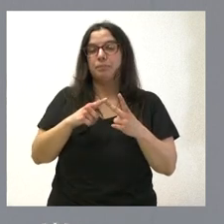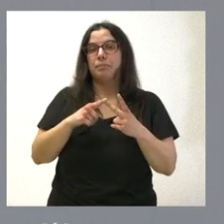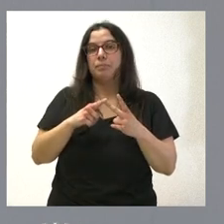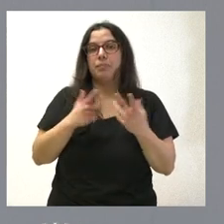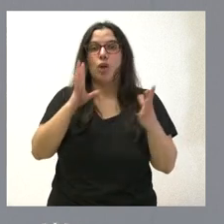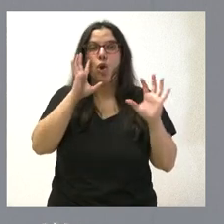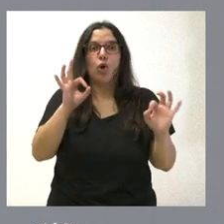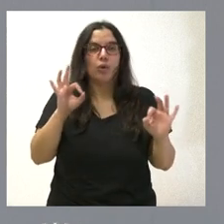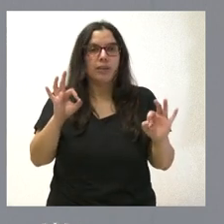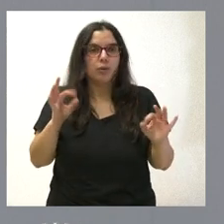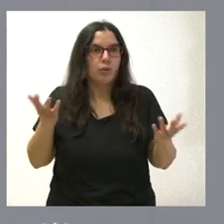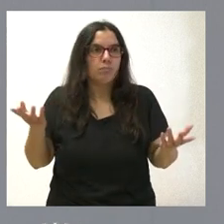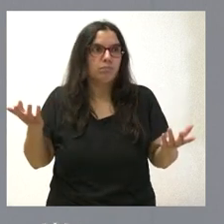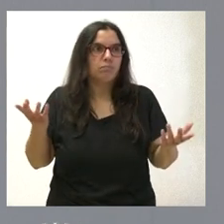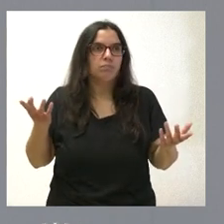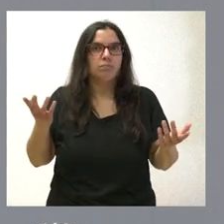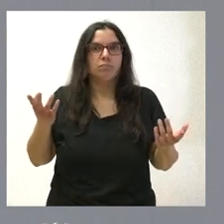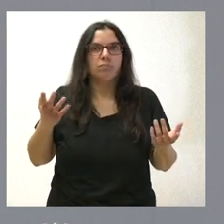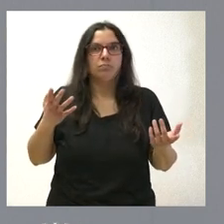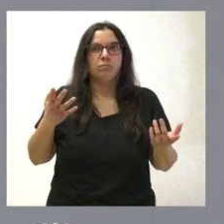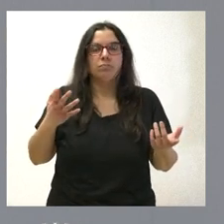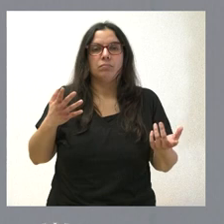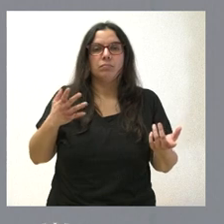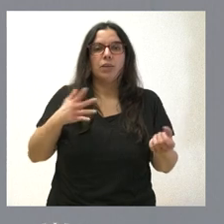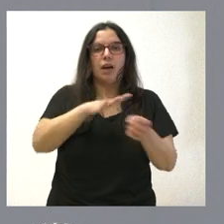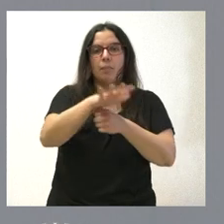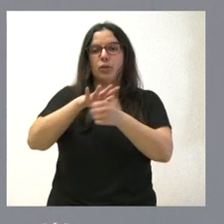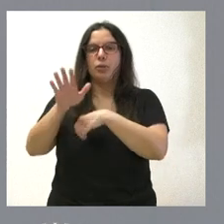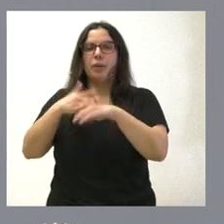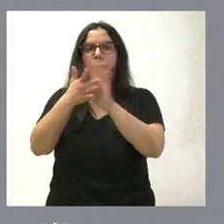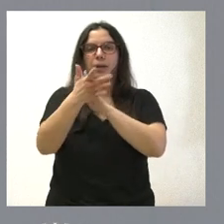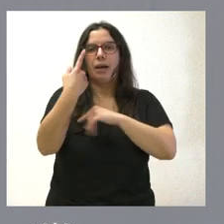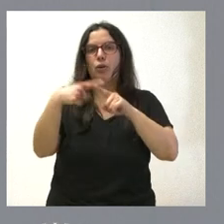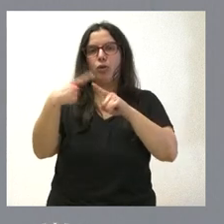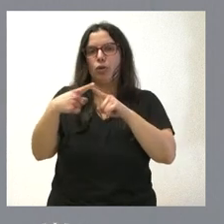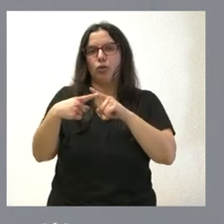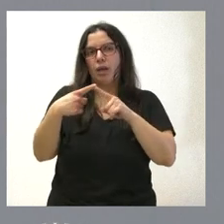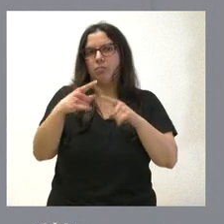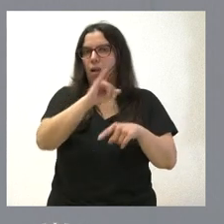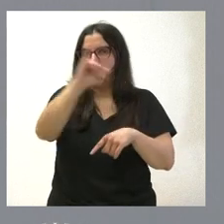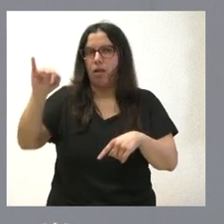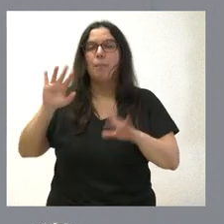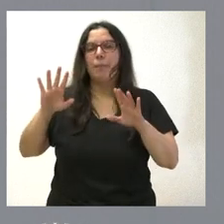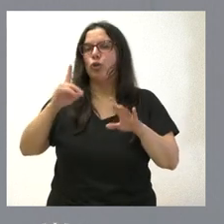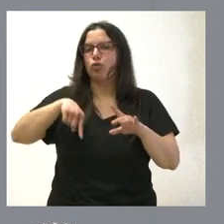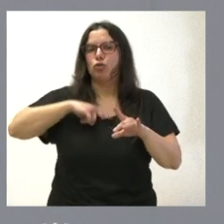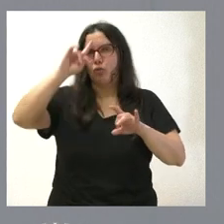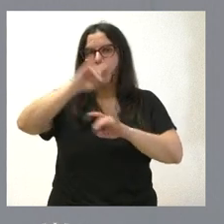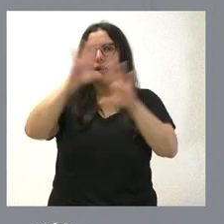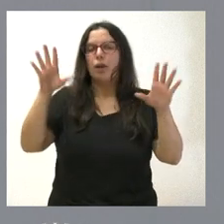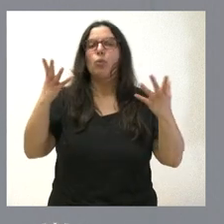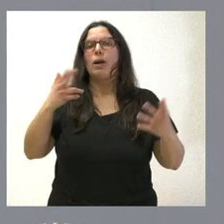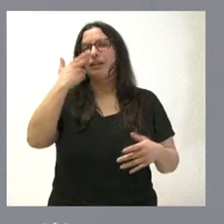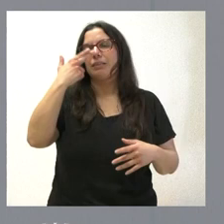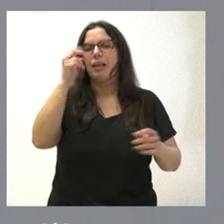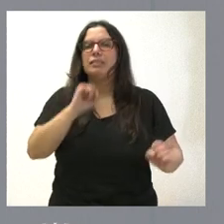lógicamente hay eh diferentes ámbitos de cómo se pueden explicar las cosas pero nuestra posición es clara que es la voluntad de defender los intereses de nuestra